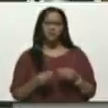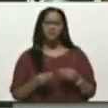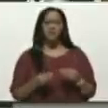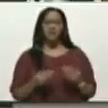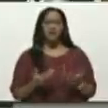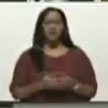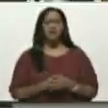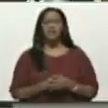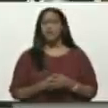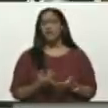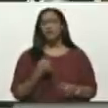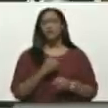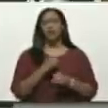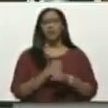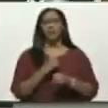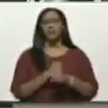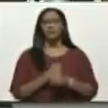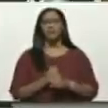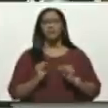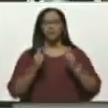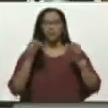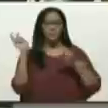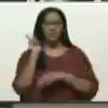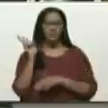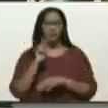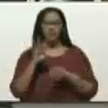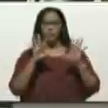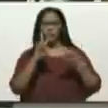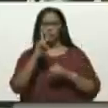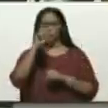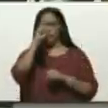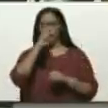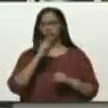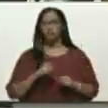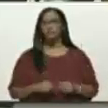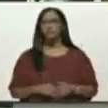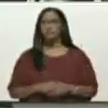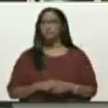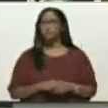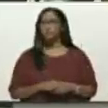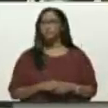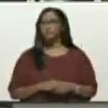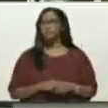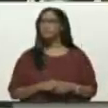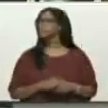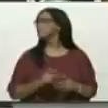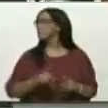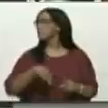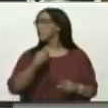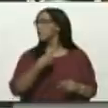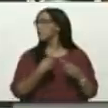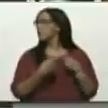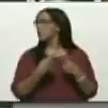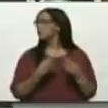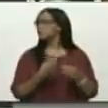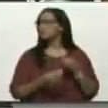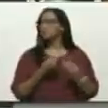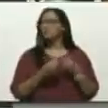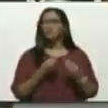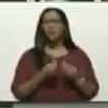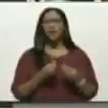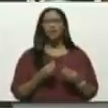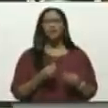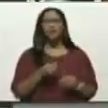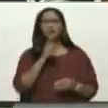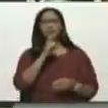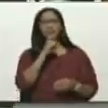rama comercial, invirtió aquí en Venezuela, hace como 12 años. Luego, cuando las cosas se pusieron duras, que